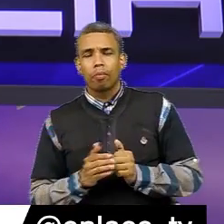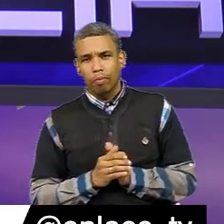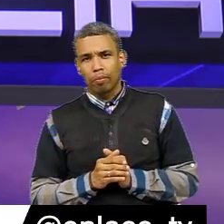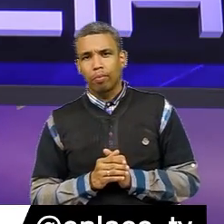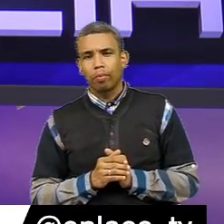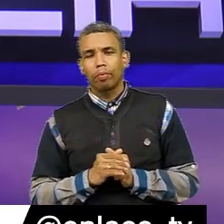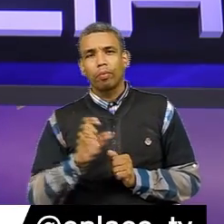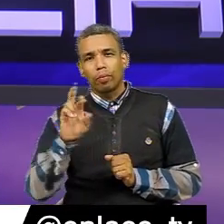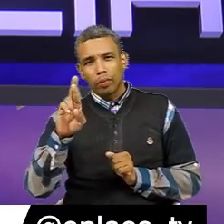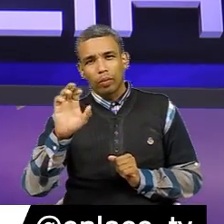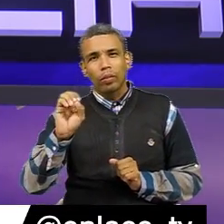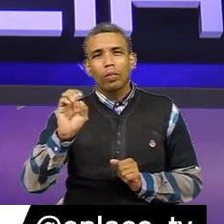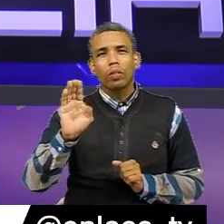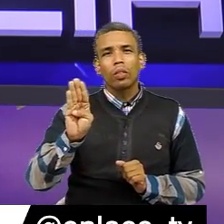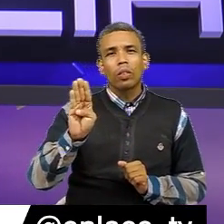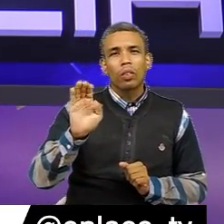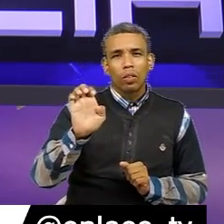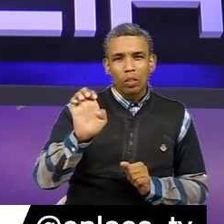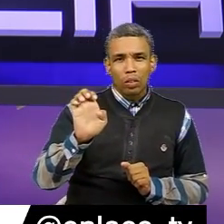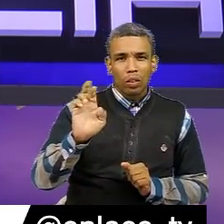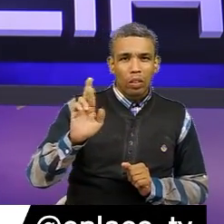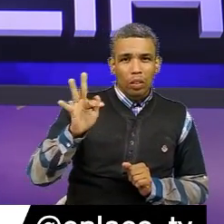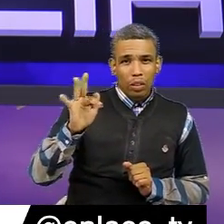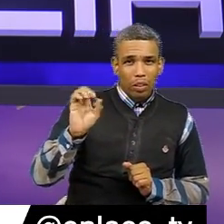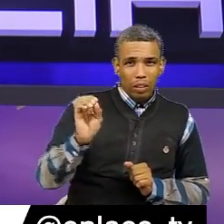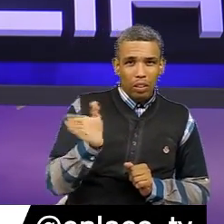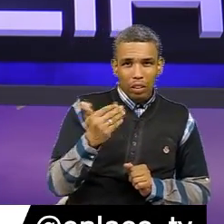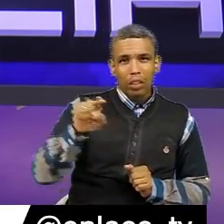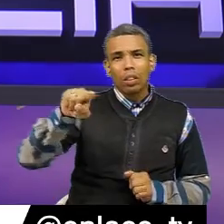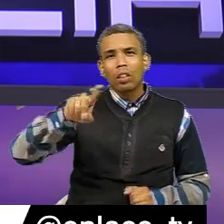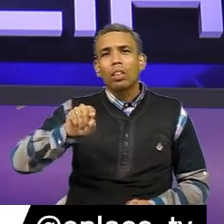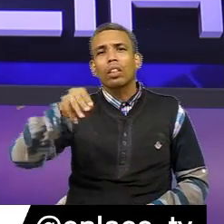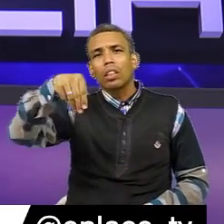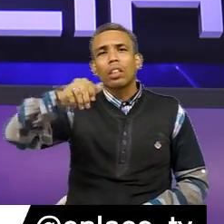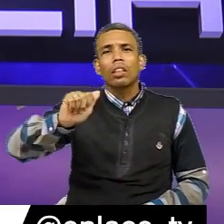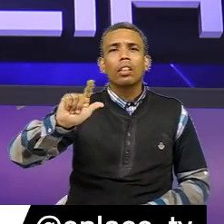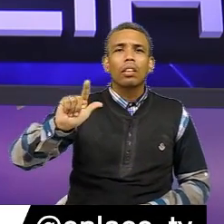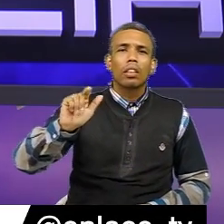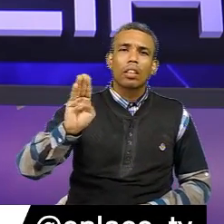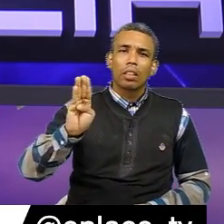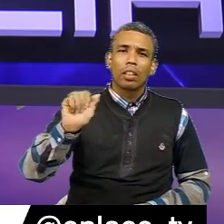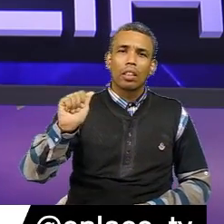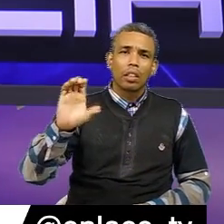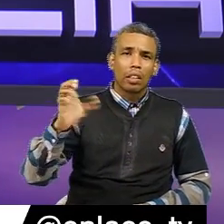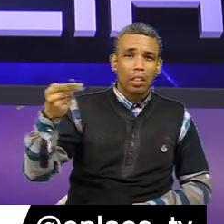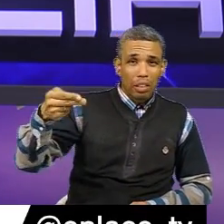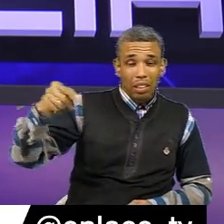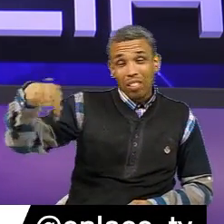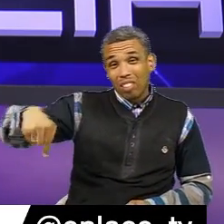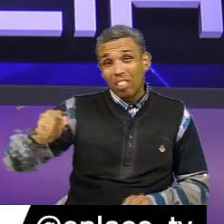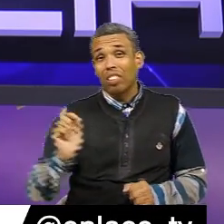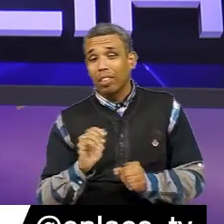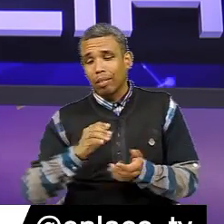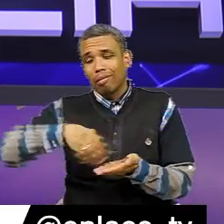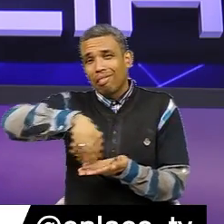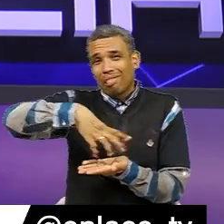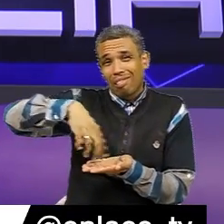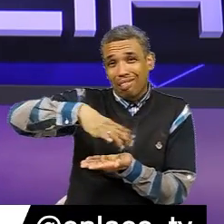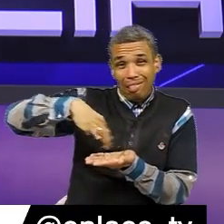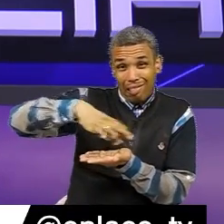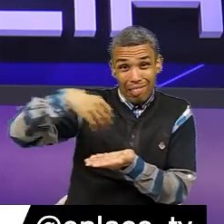Roberto Esmalbach entregó conclusiones, una de ellas, el déficit de más de 15.000 millones de pesos del Hospital Regional del Magdalena